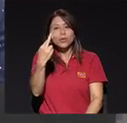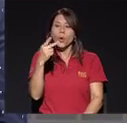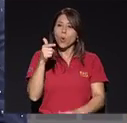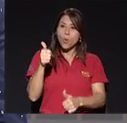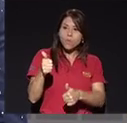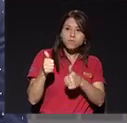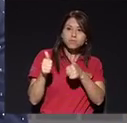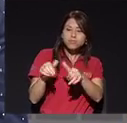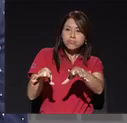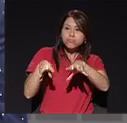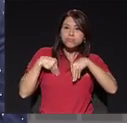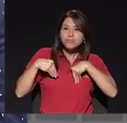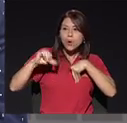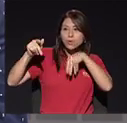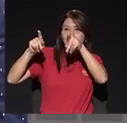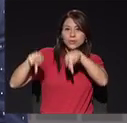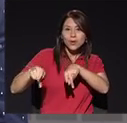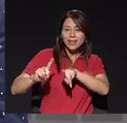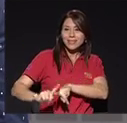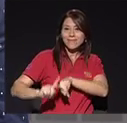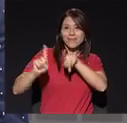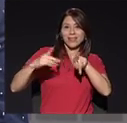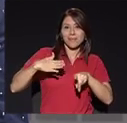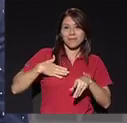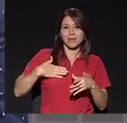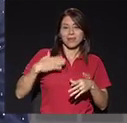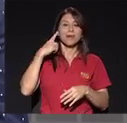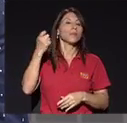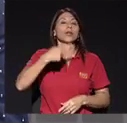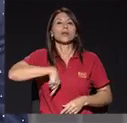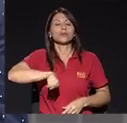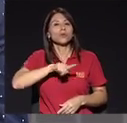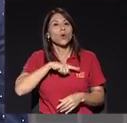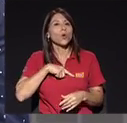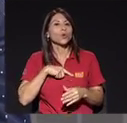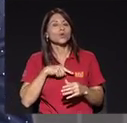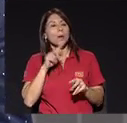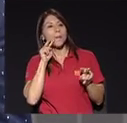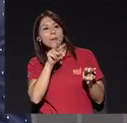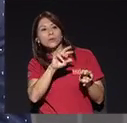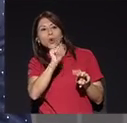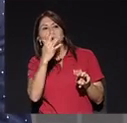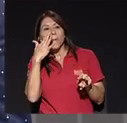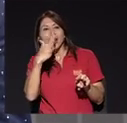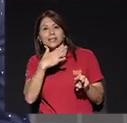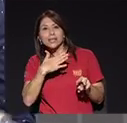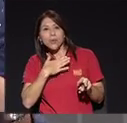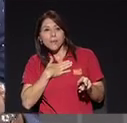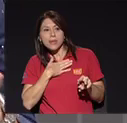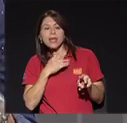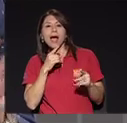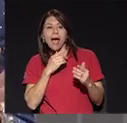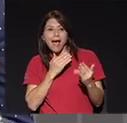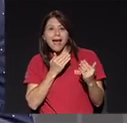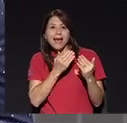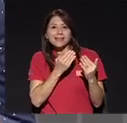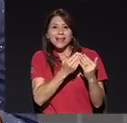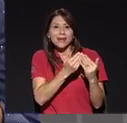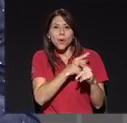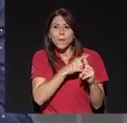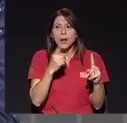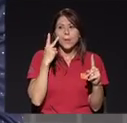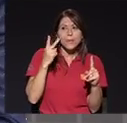valido al otro tan diferente a mí, ¿verdad? Porque tendemos a acercarnos a lo que se parece a nosotros, y todo aquello que no se